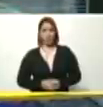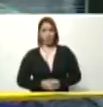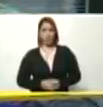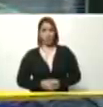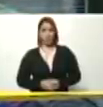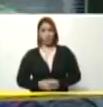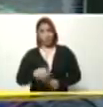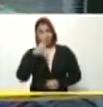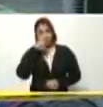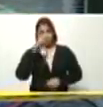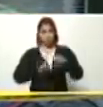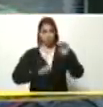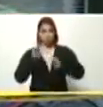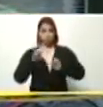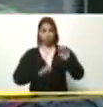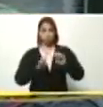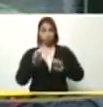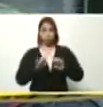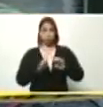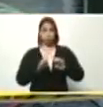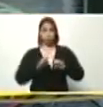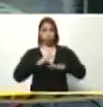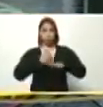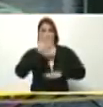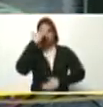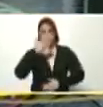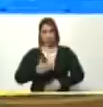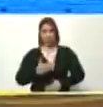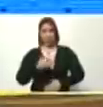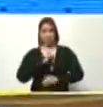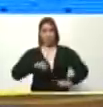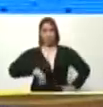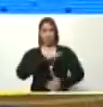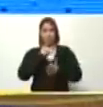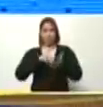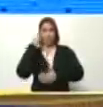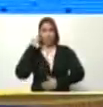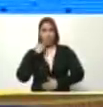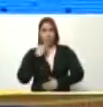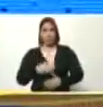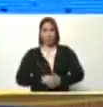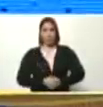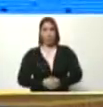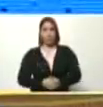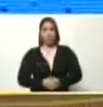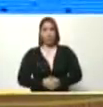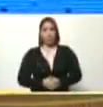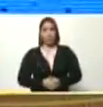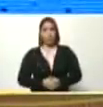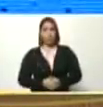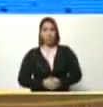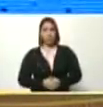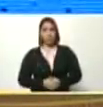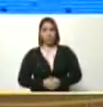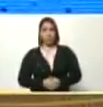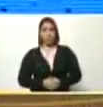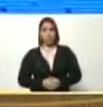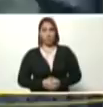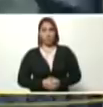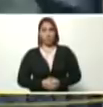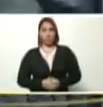inspector general de la Fuerza Armada Nacional Bolivariana. Mayor general Isidro José Lugo